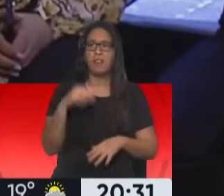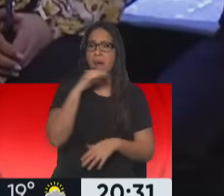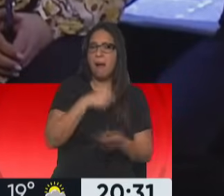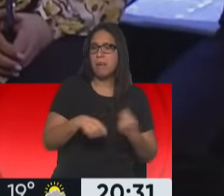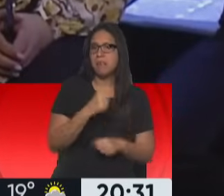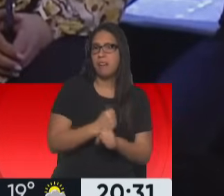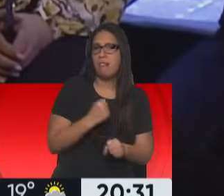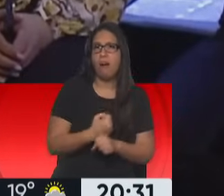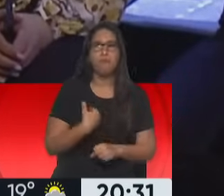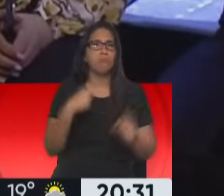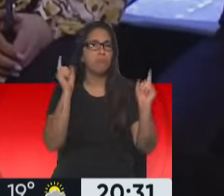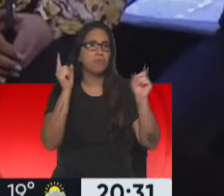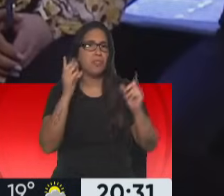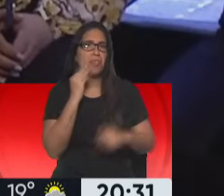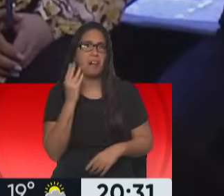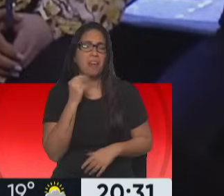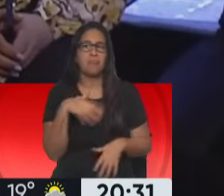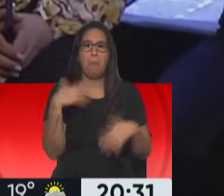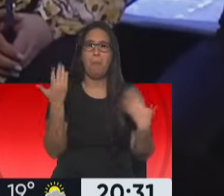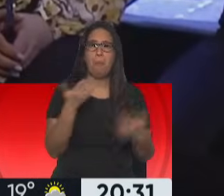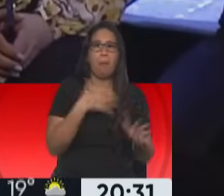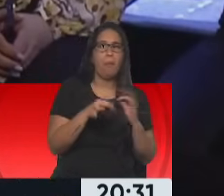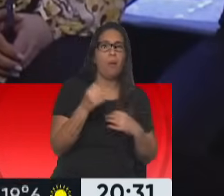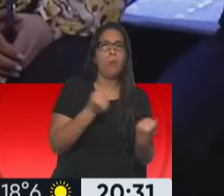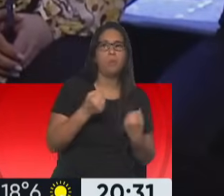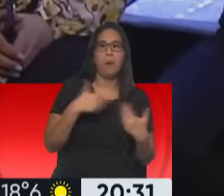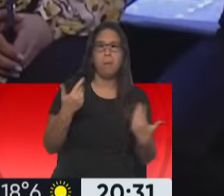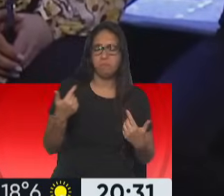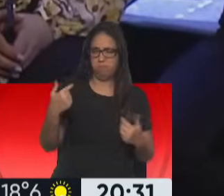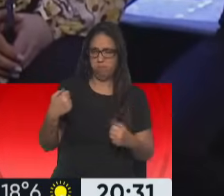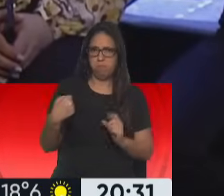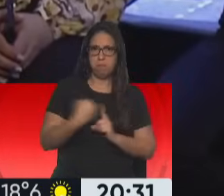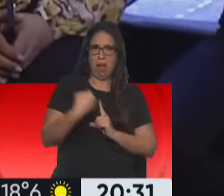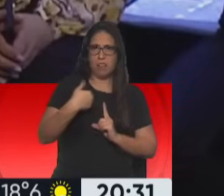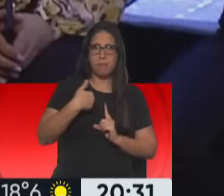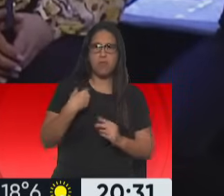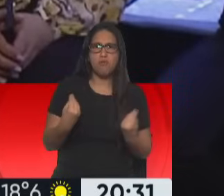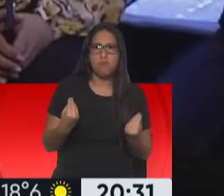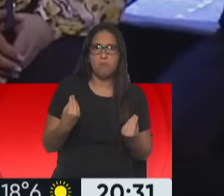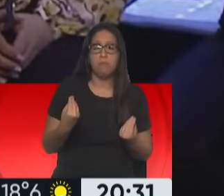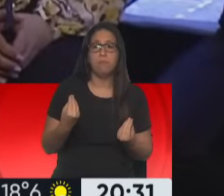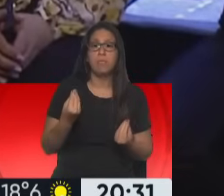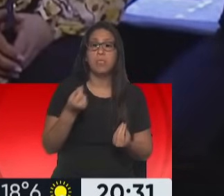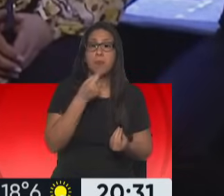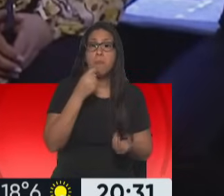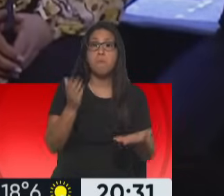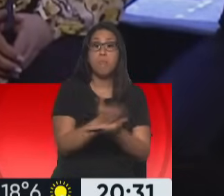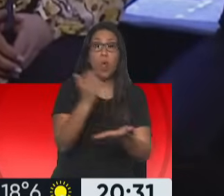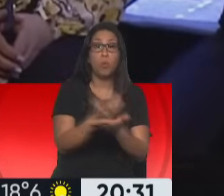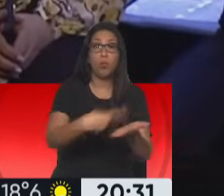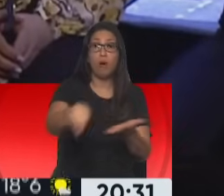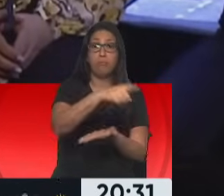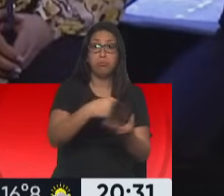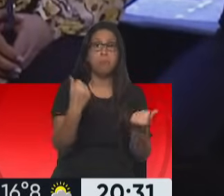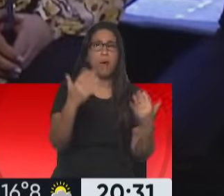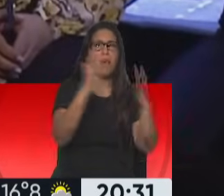almacenero, profesor de inglés o vendedor de autos. Un productor con mayor capacidad de compra puede decidir